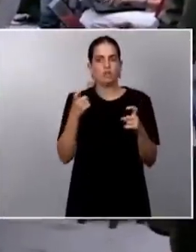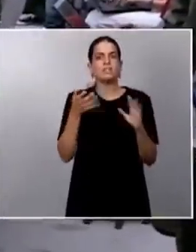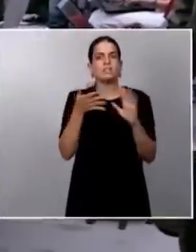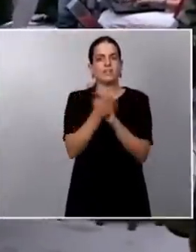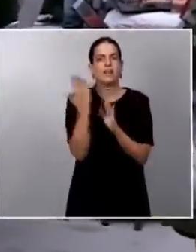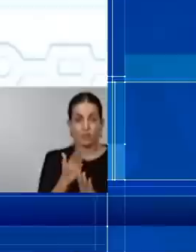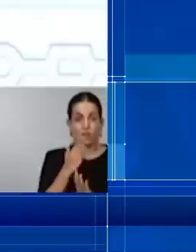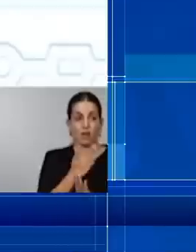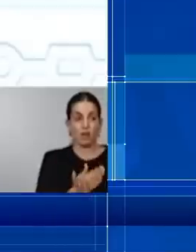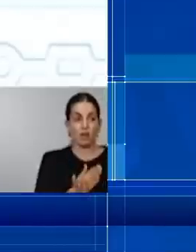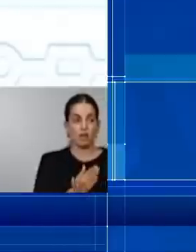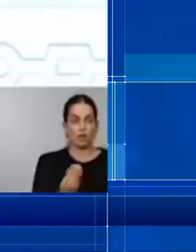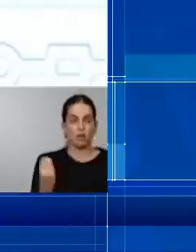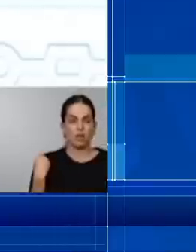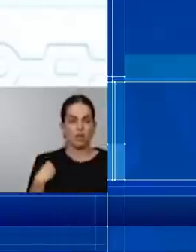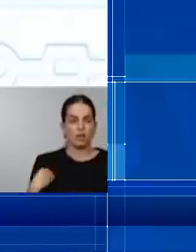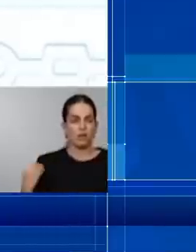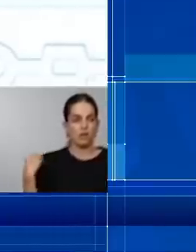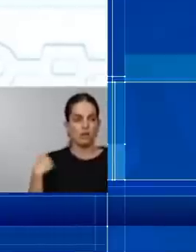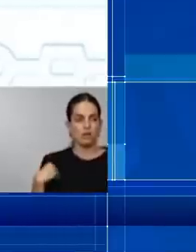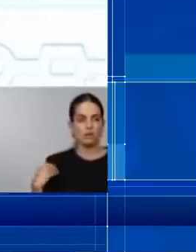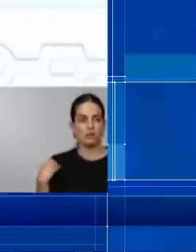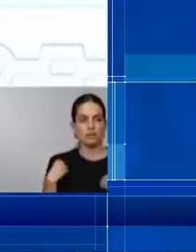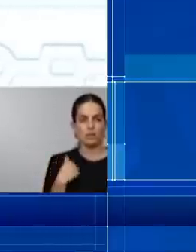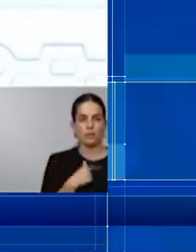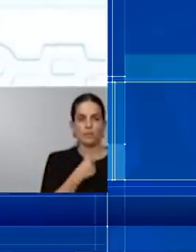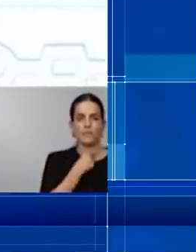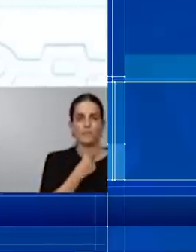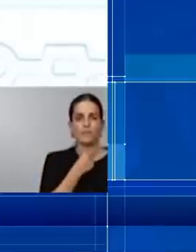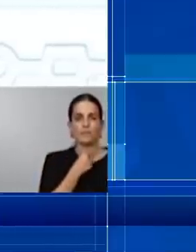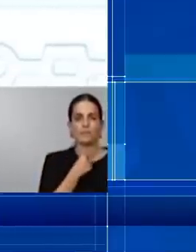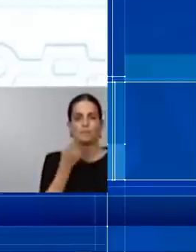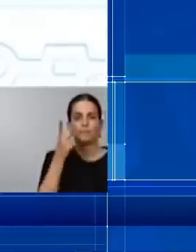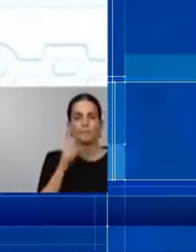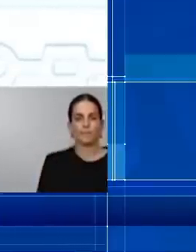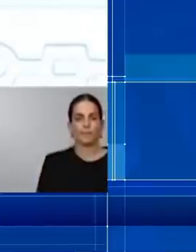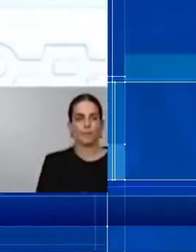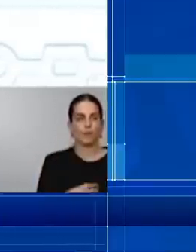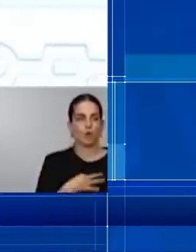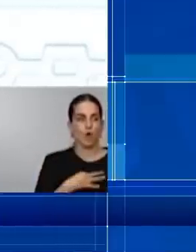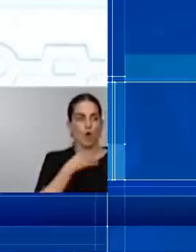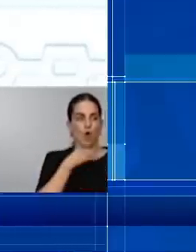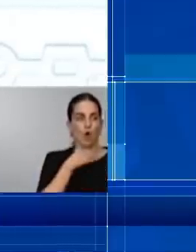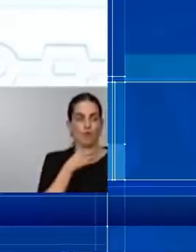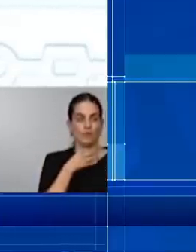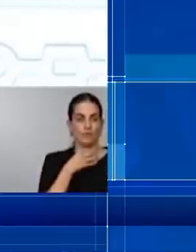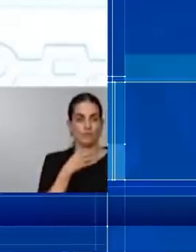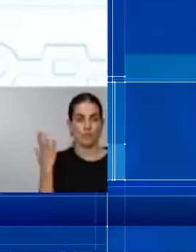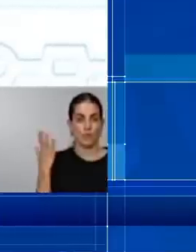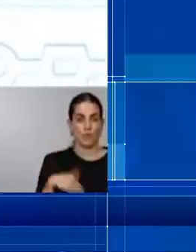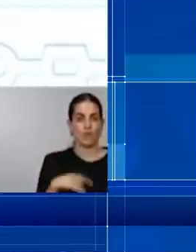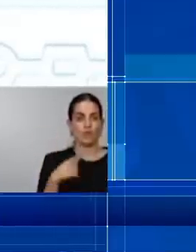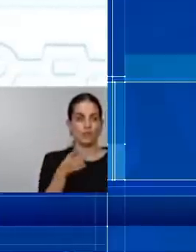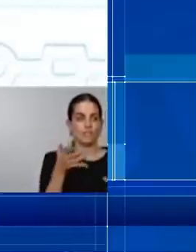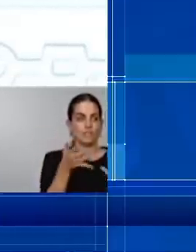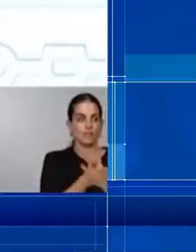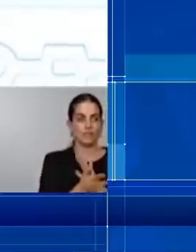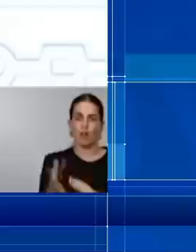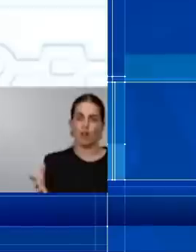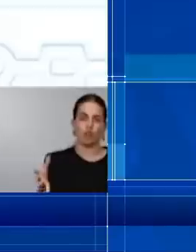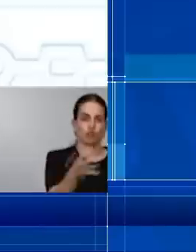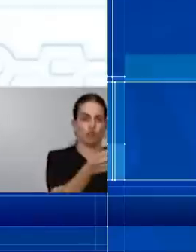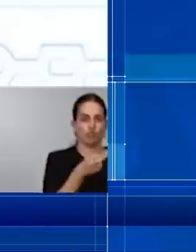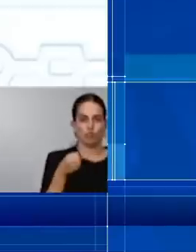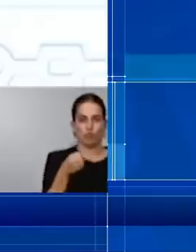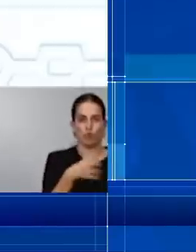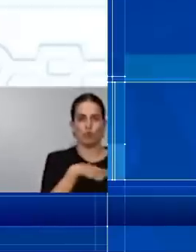antes? Sí, me gustaría que vieran, en fin, no llevo corbata, eso significa que podemos todos también ahorrar desde el